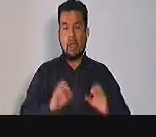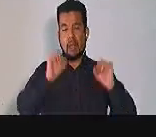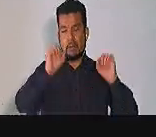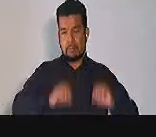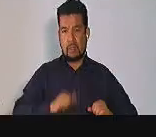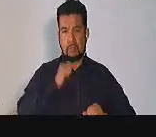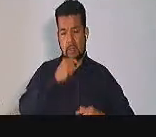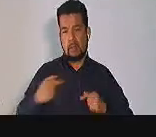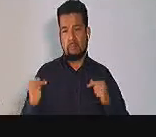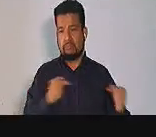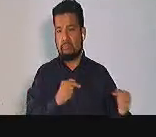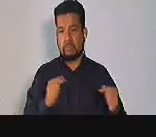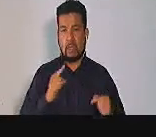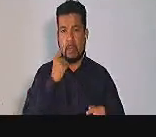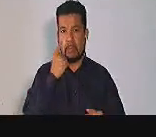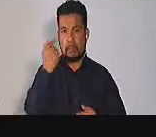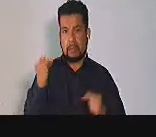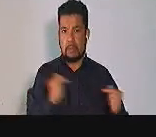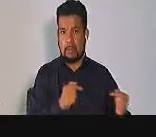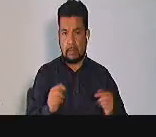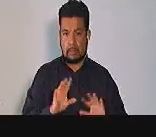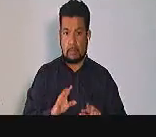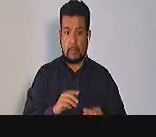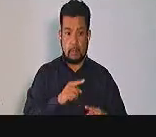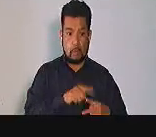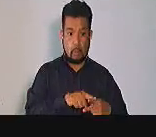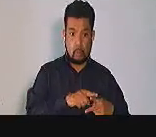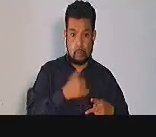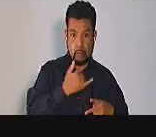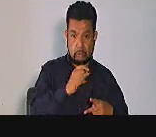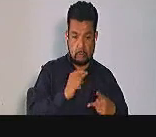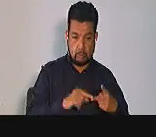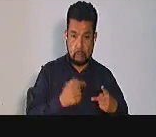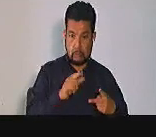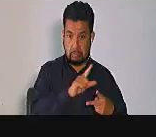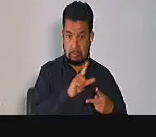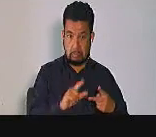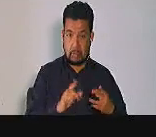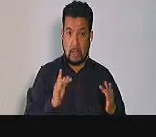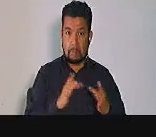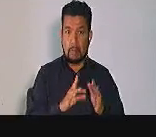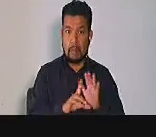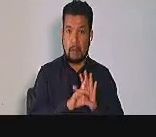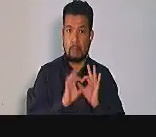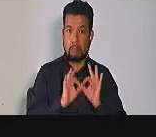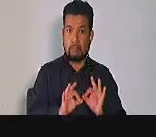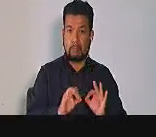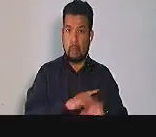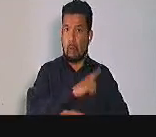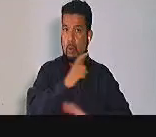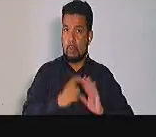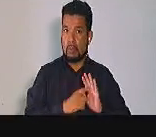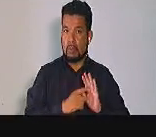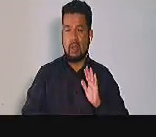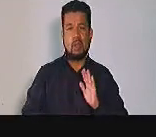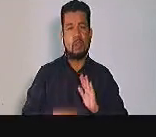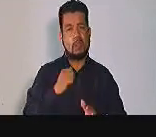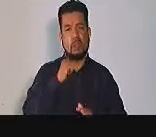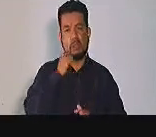Si los dos ya están y cumplen con los términos de ley Entonces, de una vez para